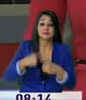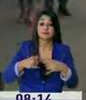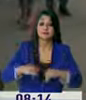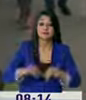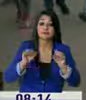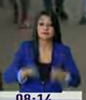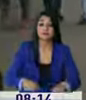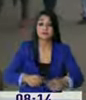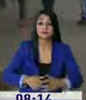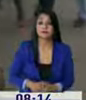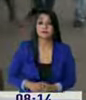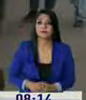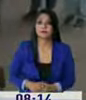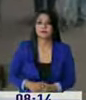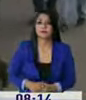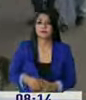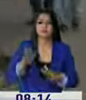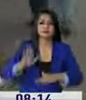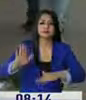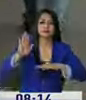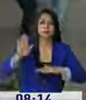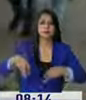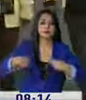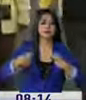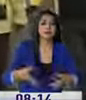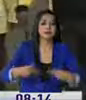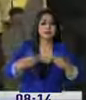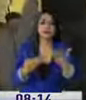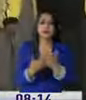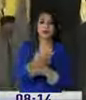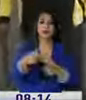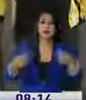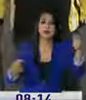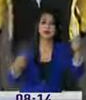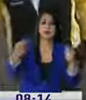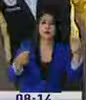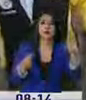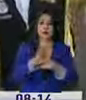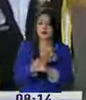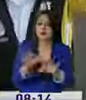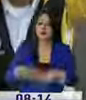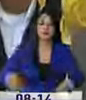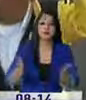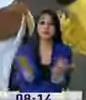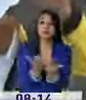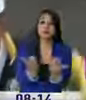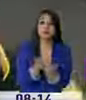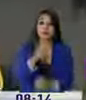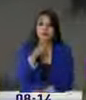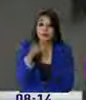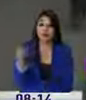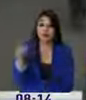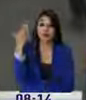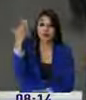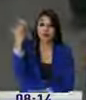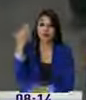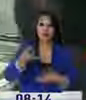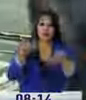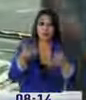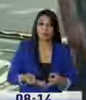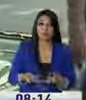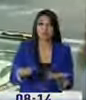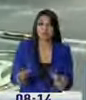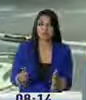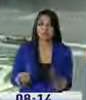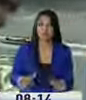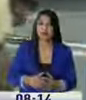El ofrecimiento de dotar de nueva maquinaria a Emaceo para la limpieza y recolección de los desechos de la capital no se ha cumplido por parte del municipio. Así